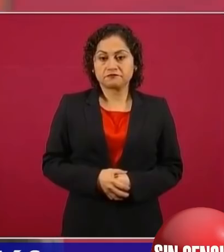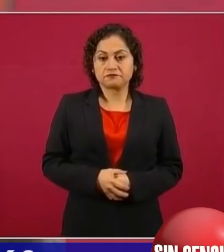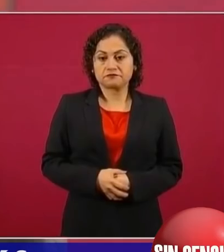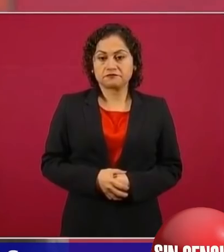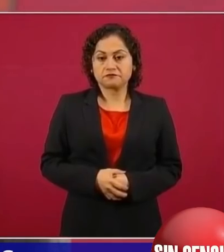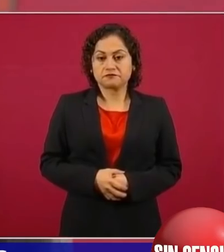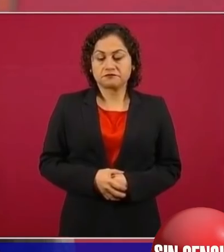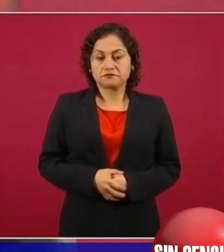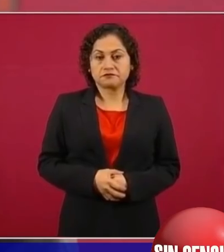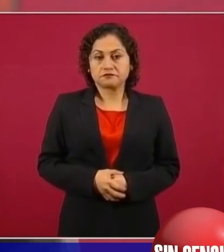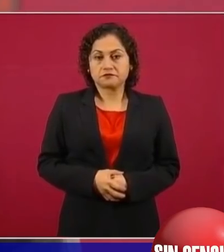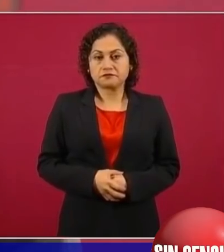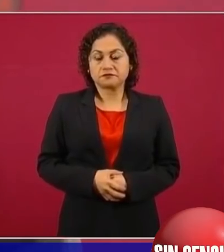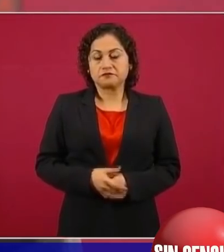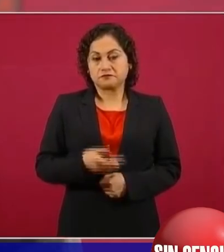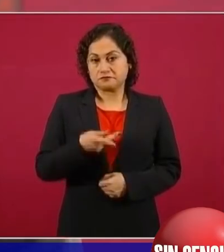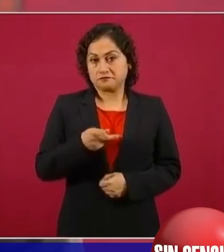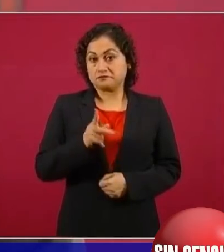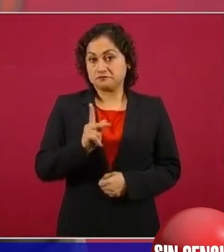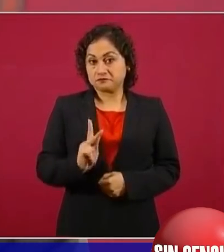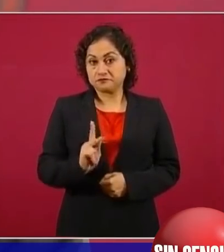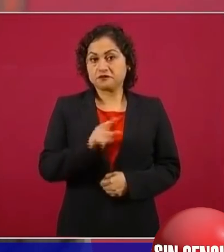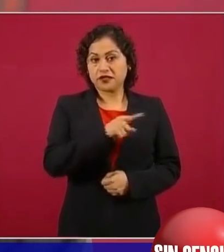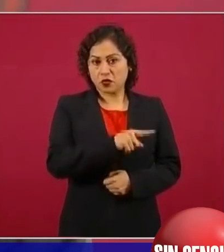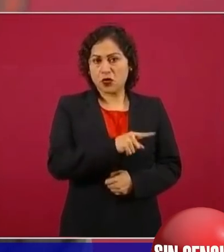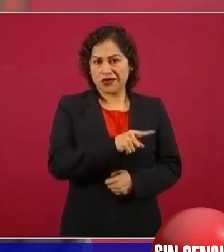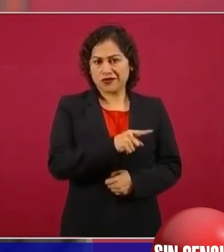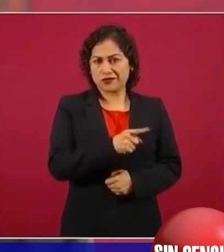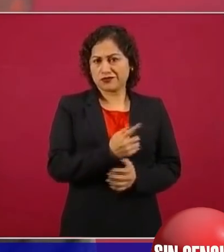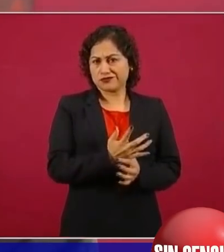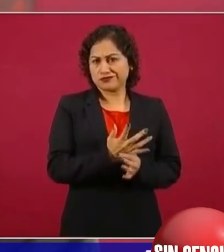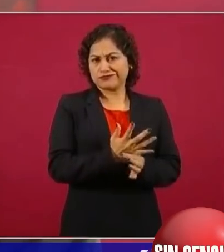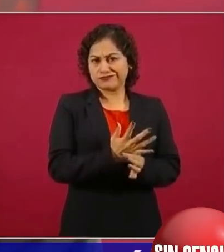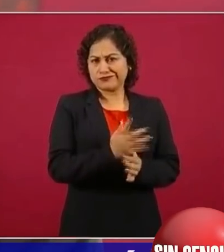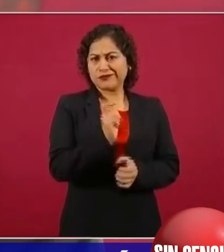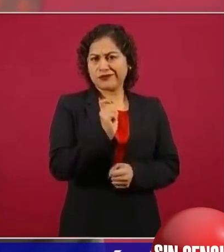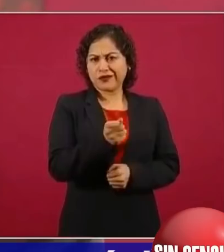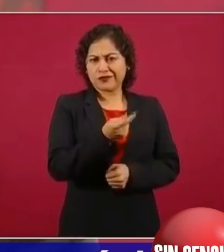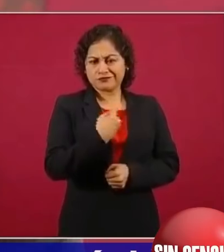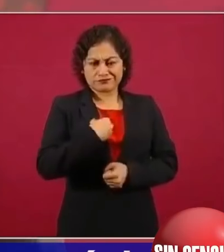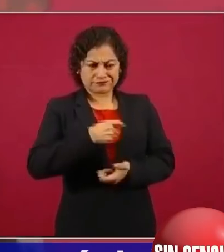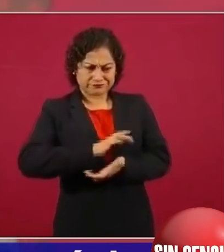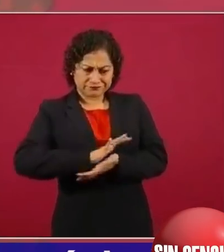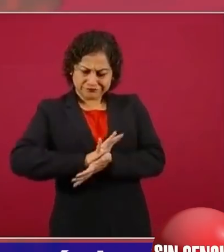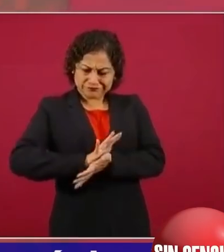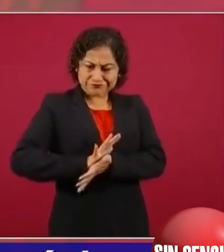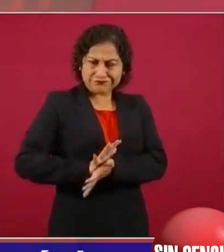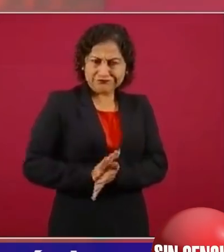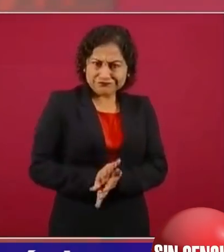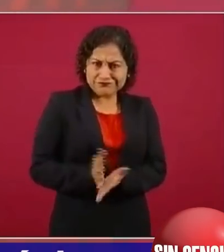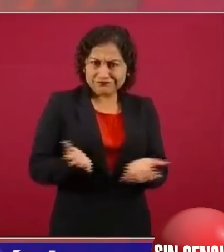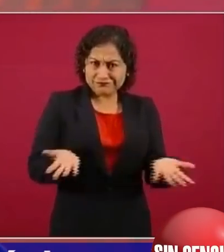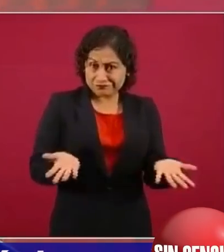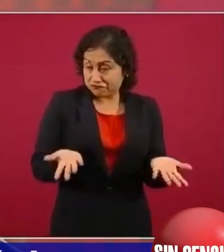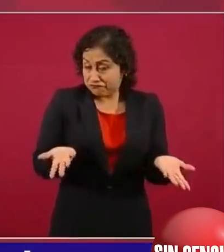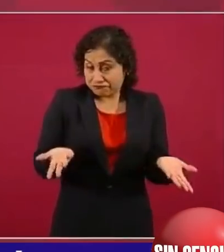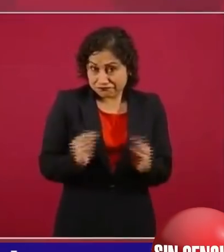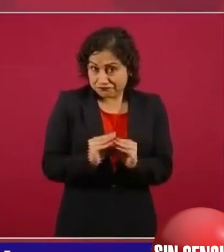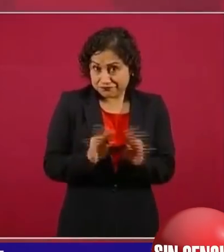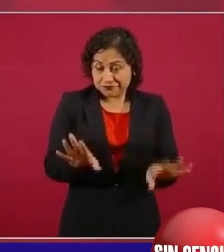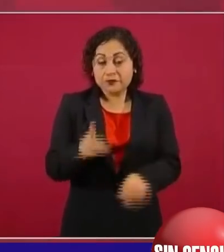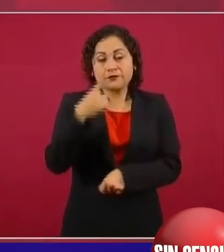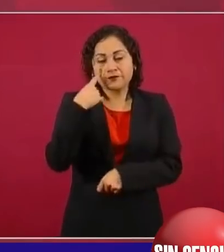expresarlo de manera discriminatoria, ¿no? Un caricaturista